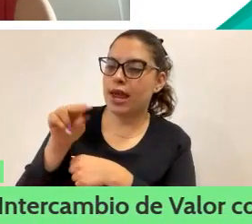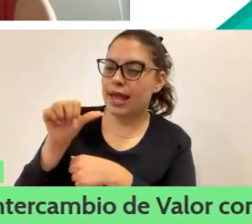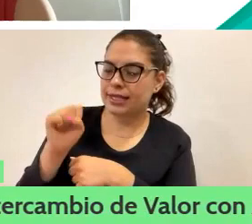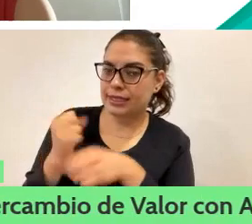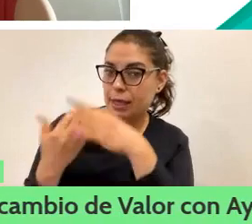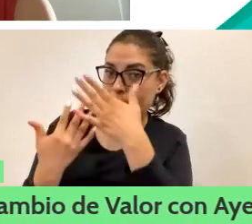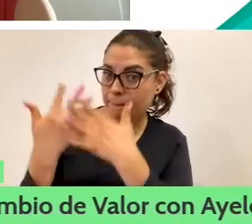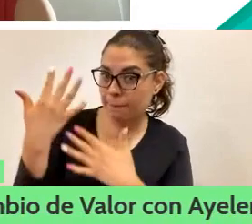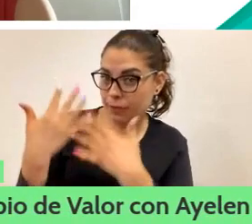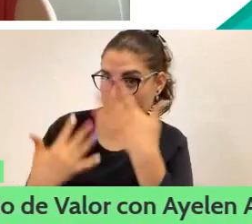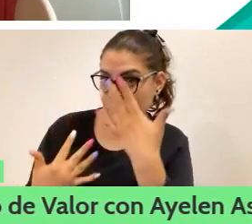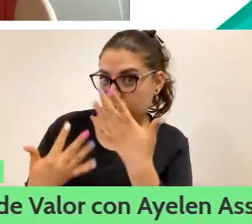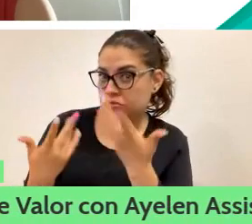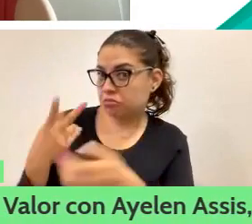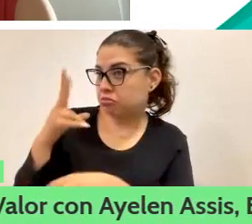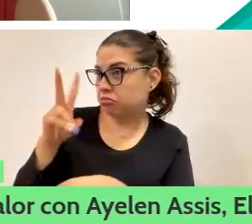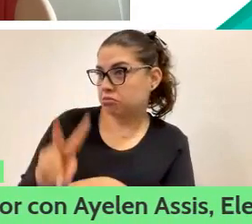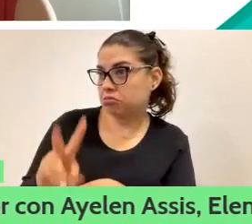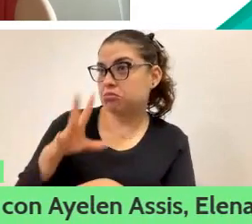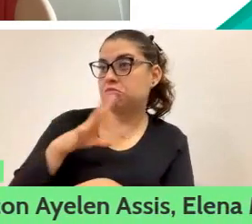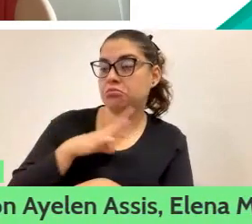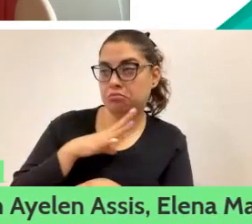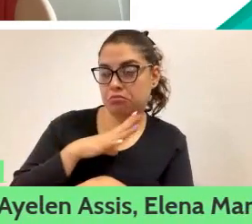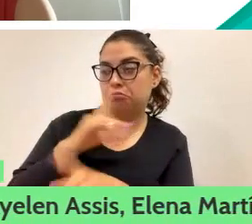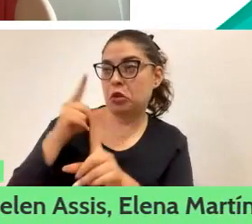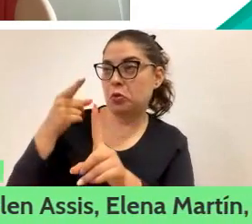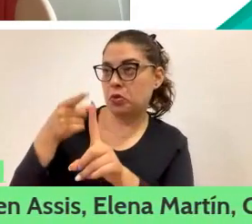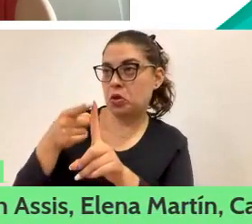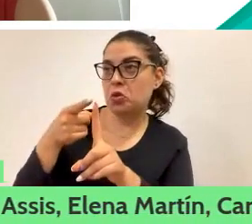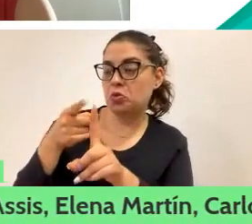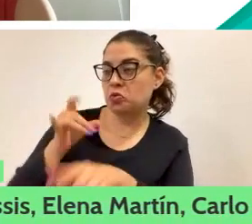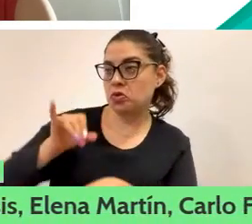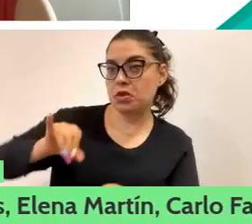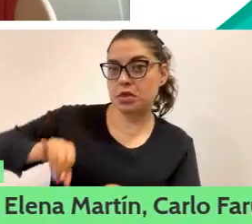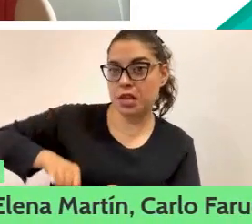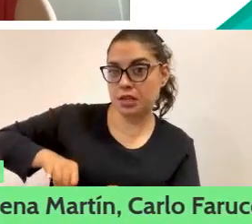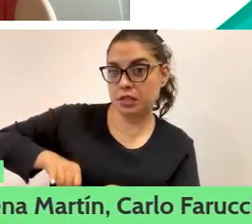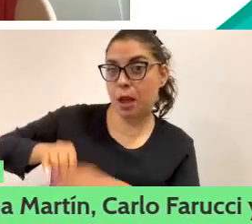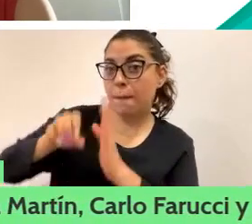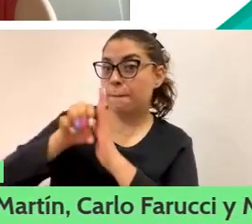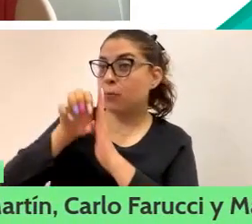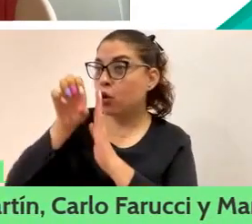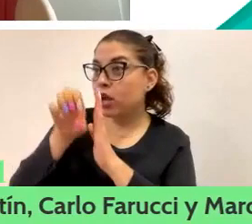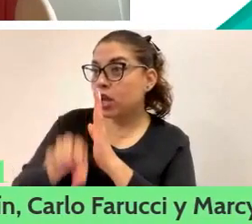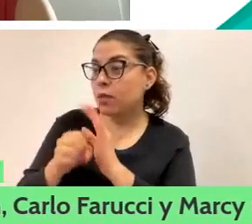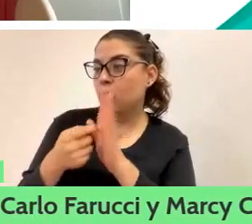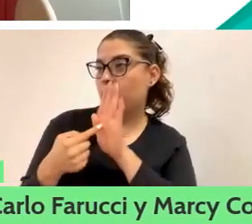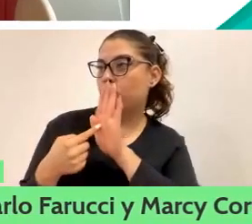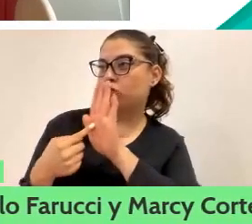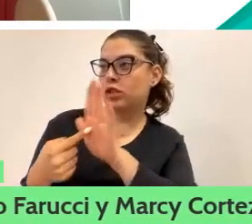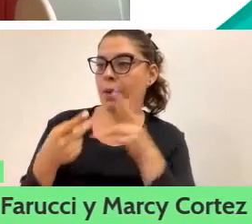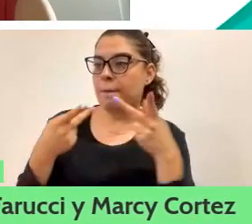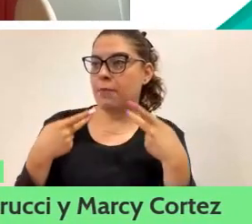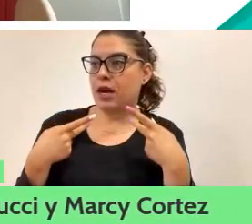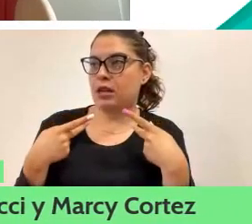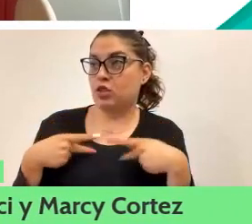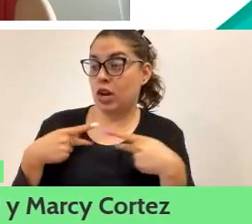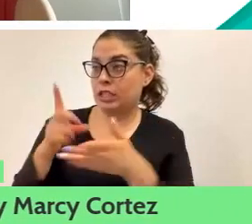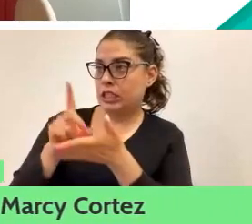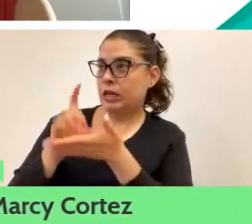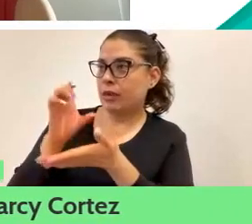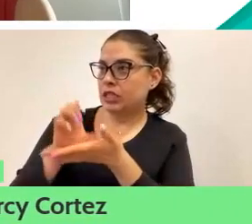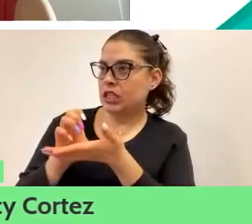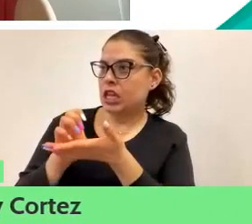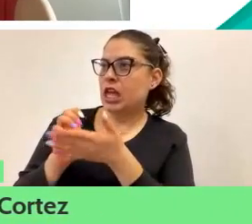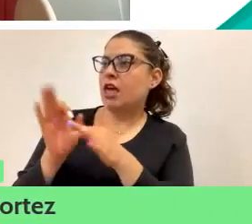oportunidades económicas y visibilizar el empleo para personas con discapacidad, especialmente con